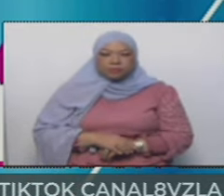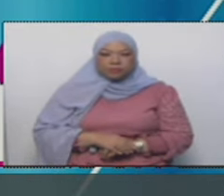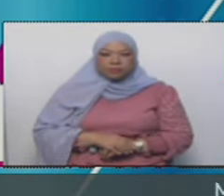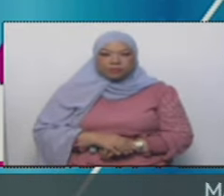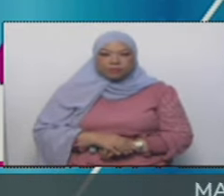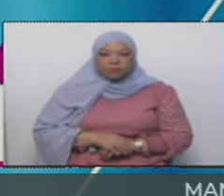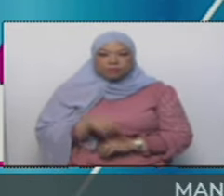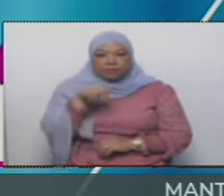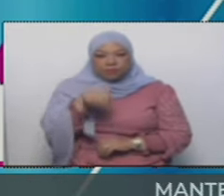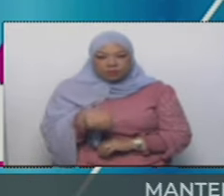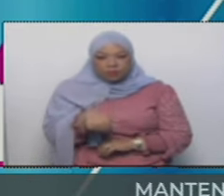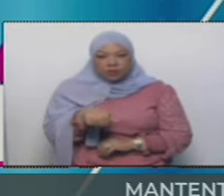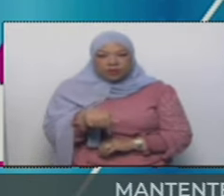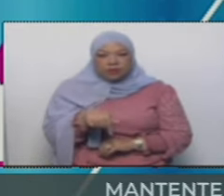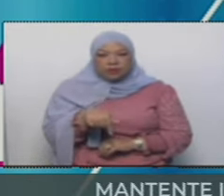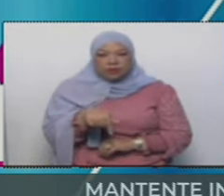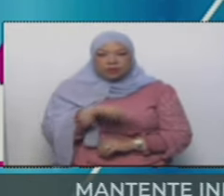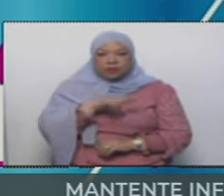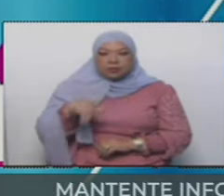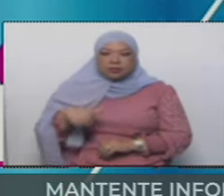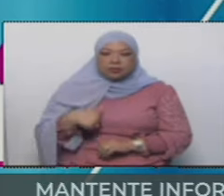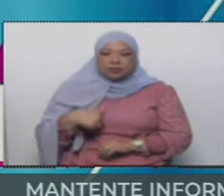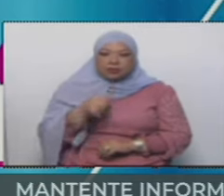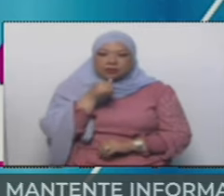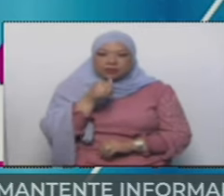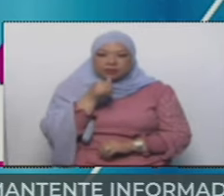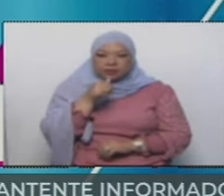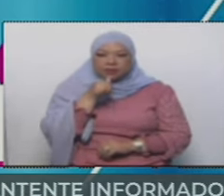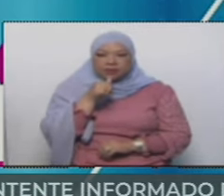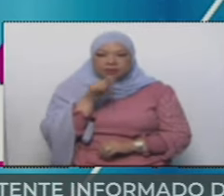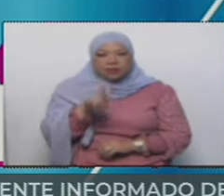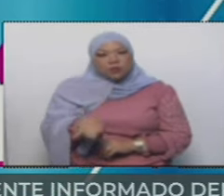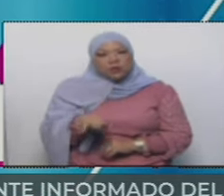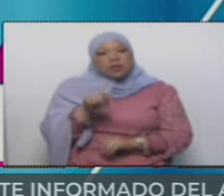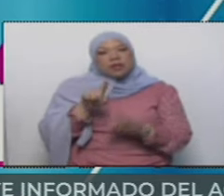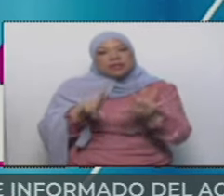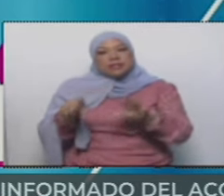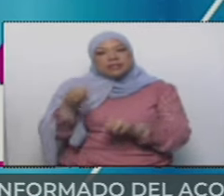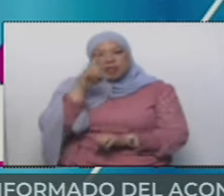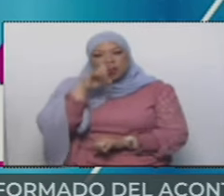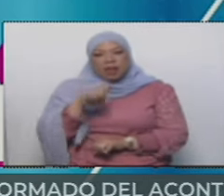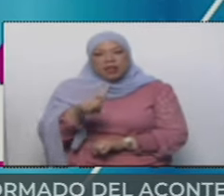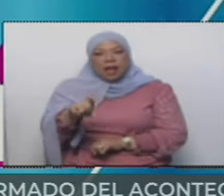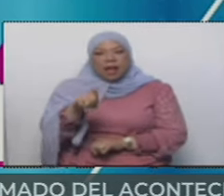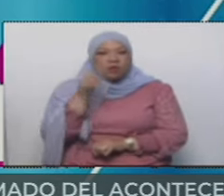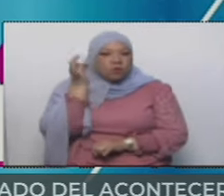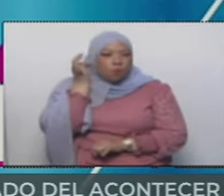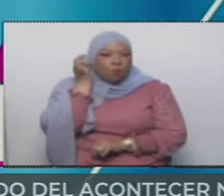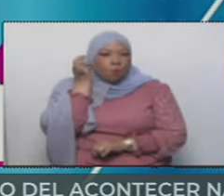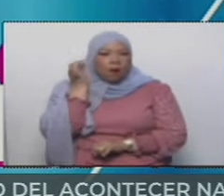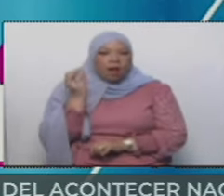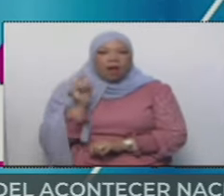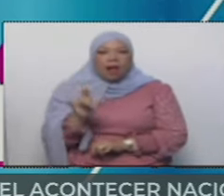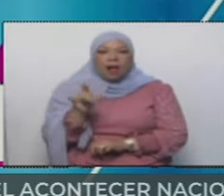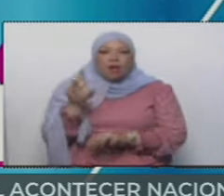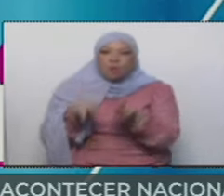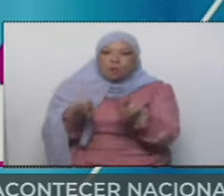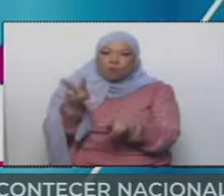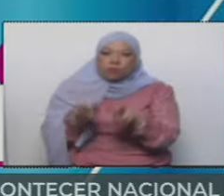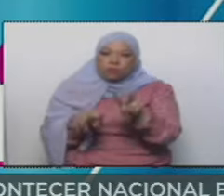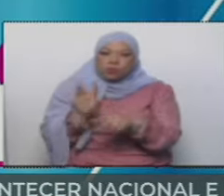Y aquí no exagero si digo que en los 60 años de Mafalda, en la